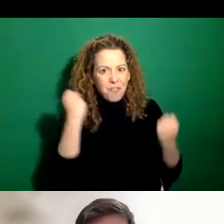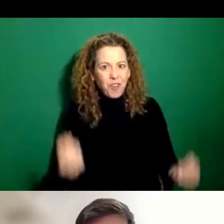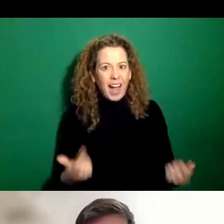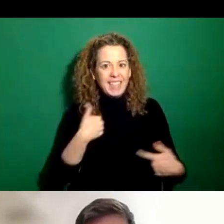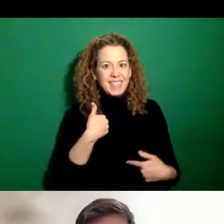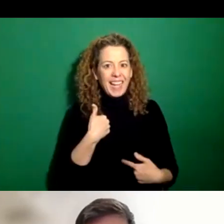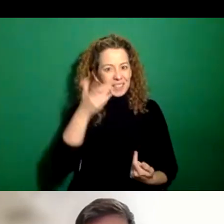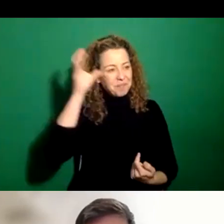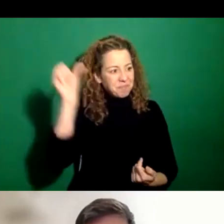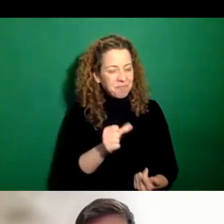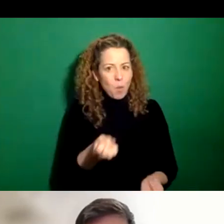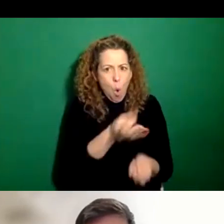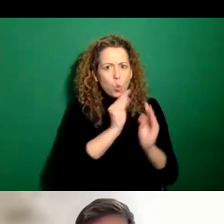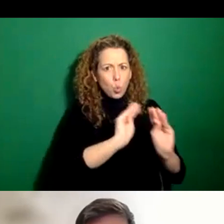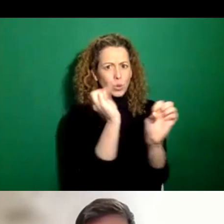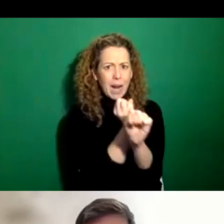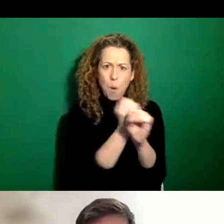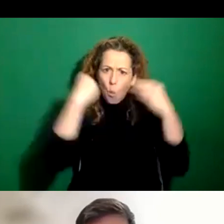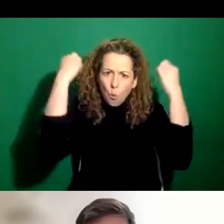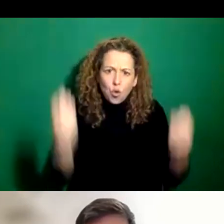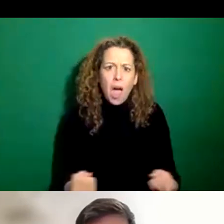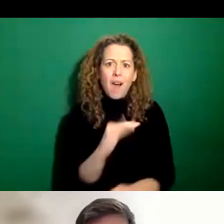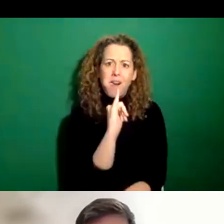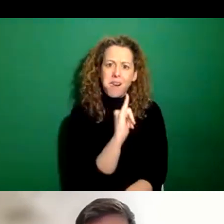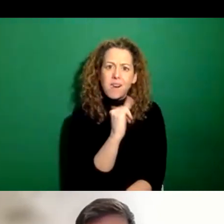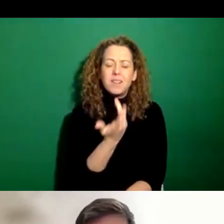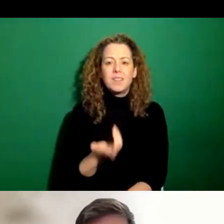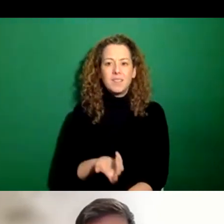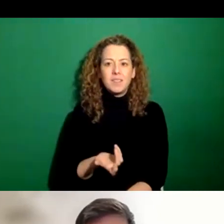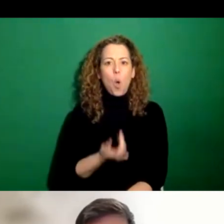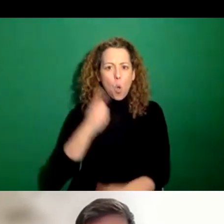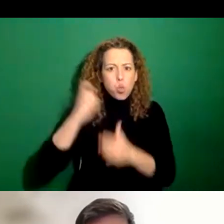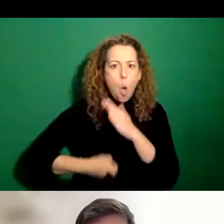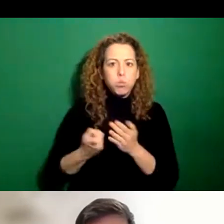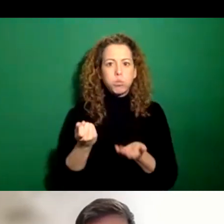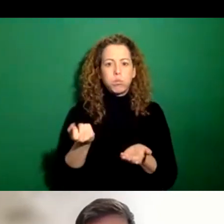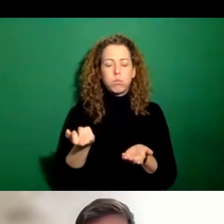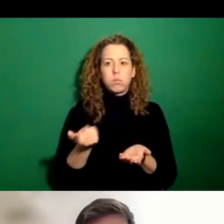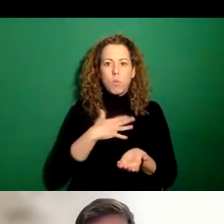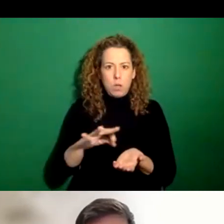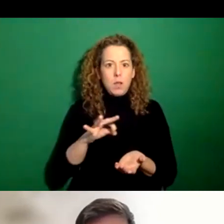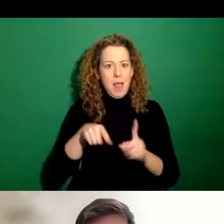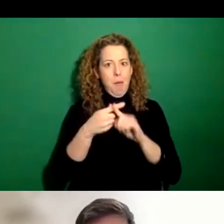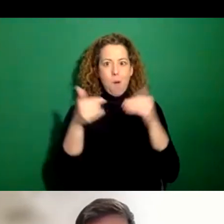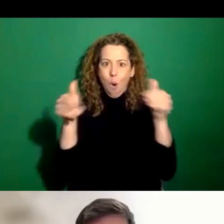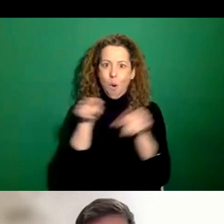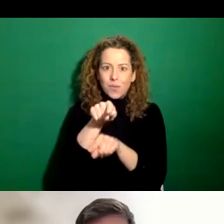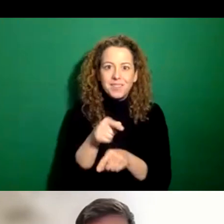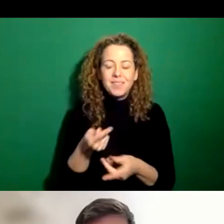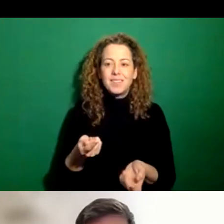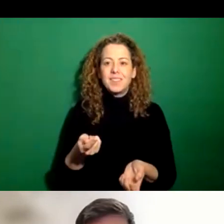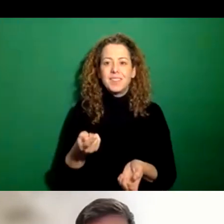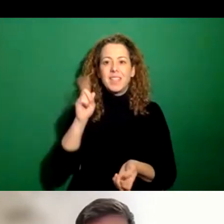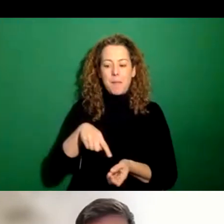final yo creo que hay mucho trabajo detrás. Hay muy duro, si además eres pionero,